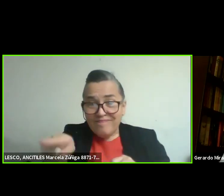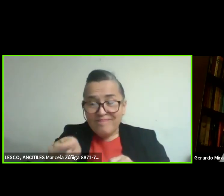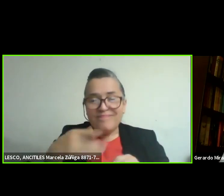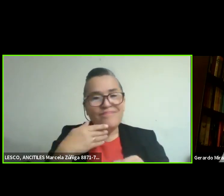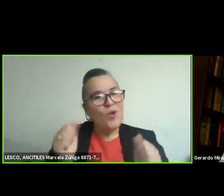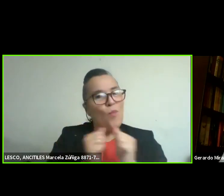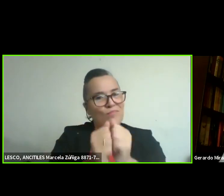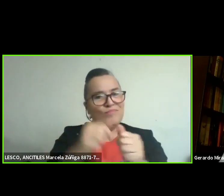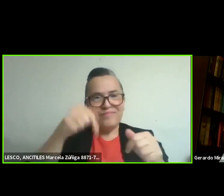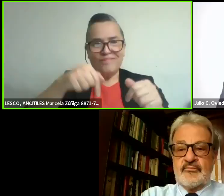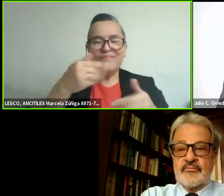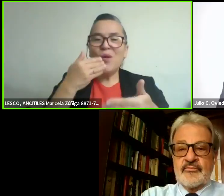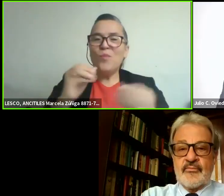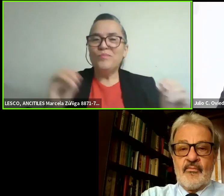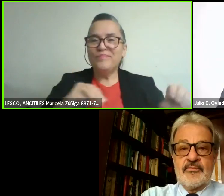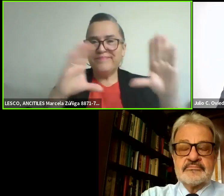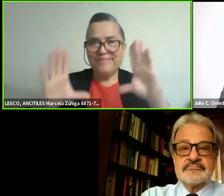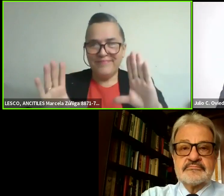días